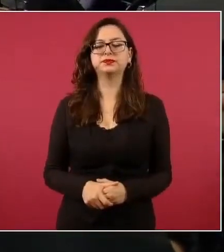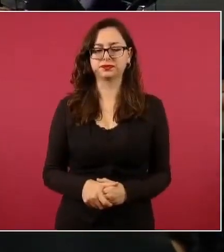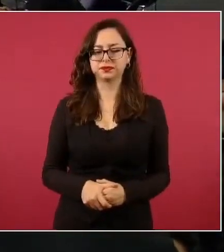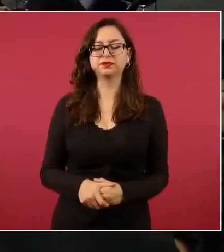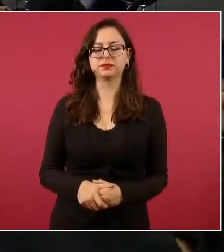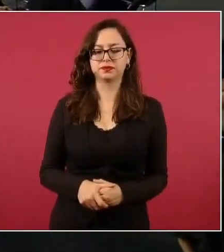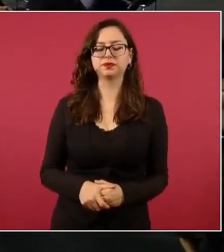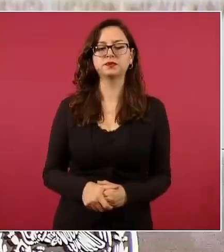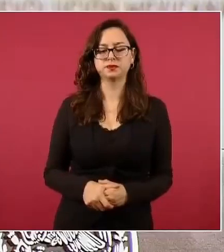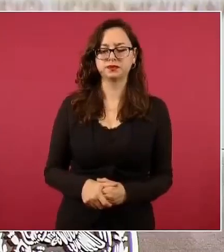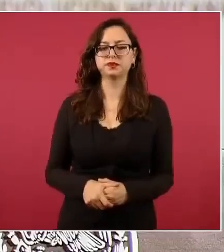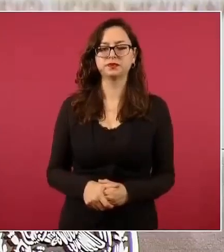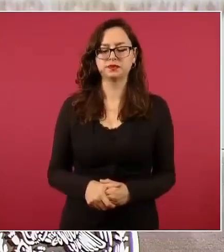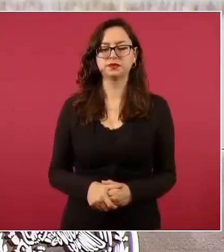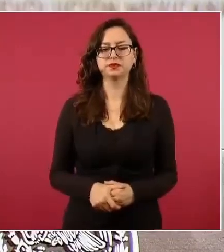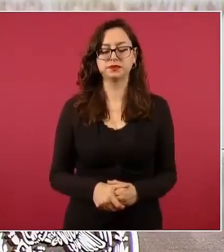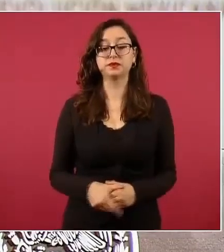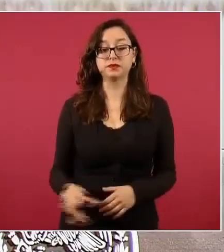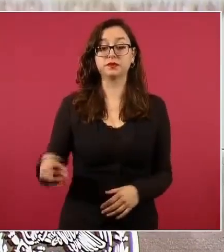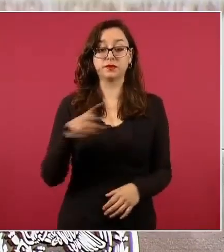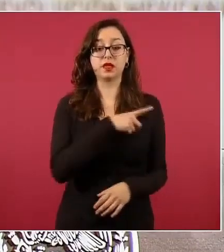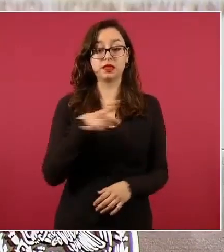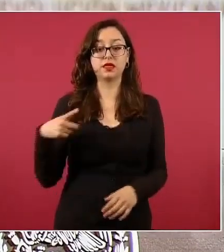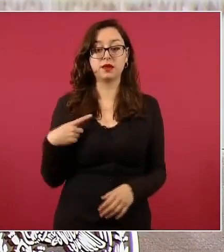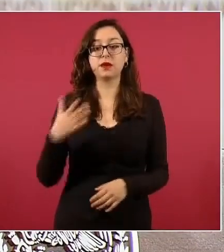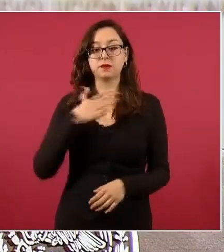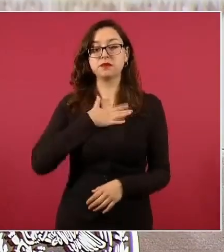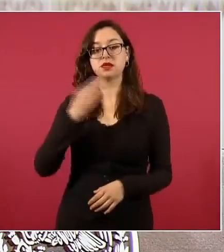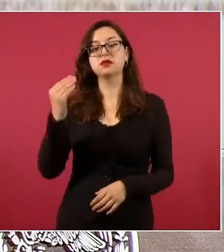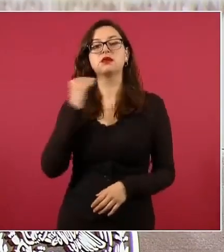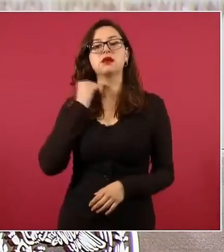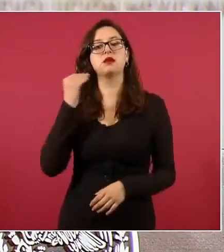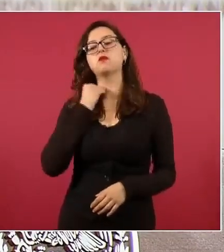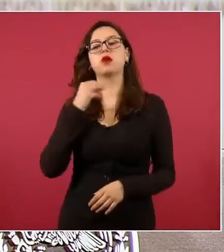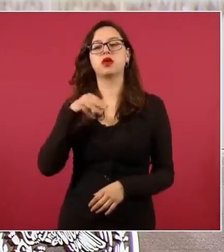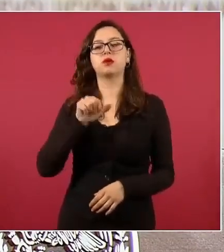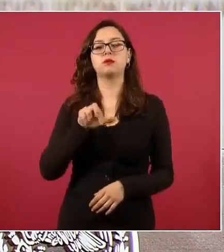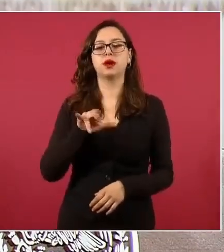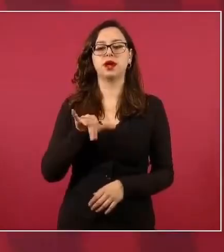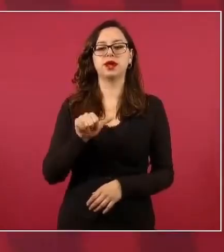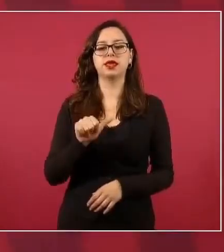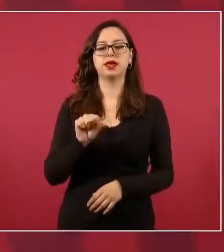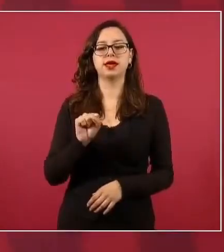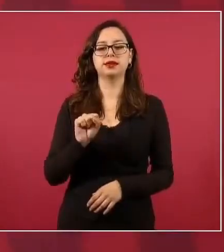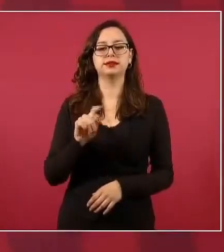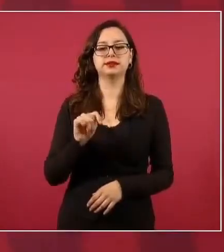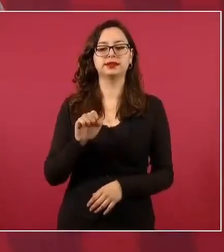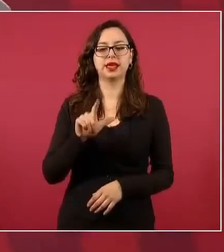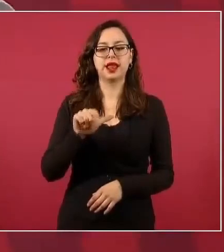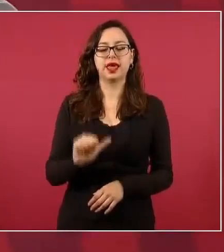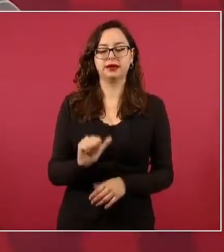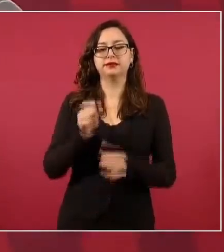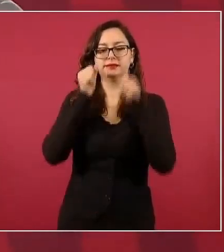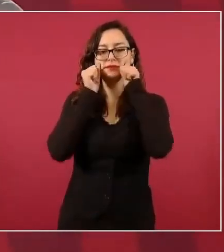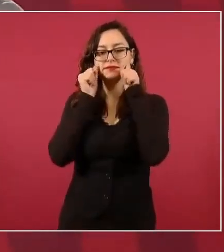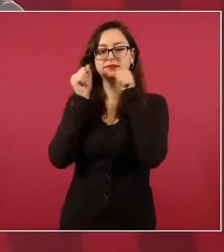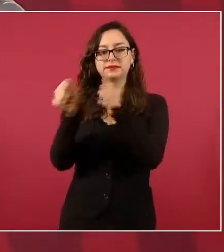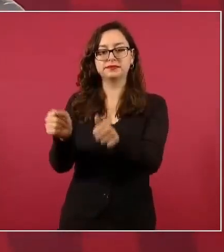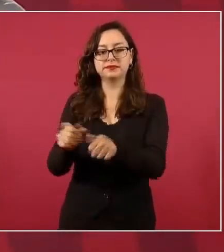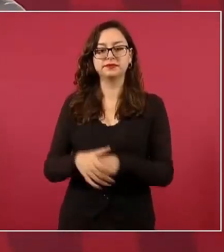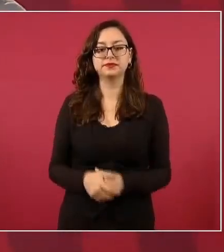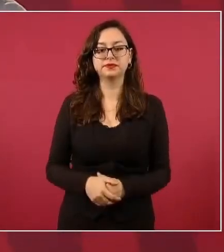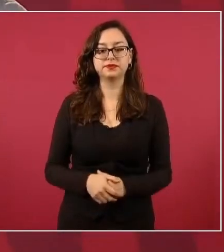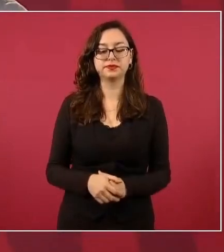la consejera jurídica, María Estela Ríos.